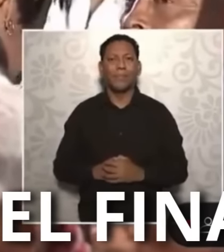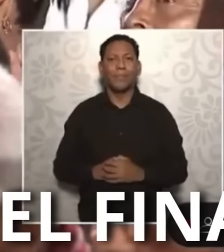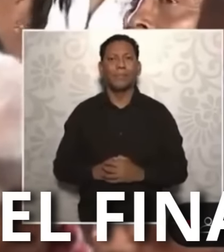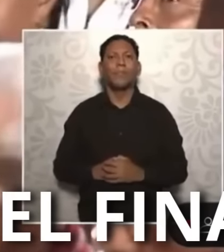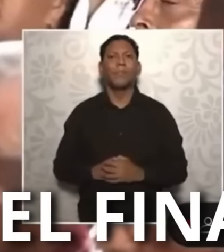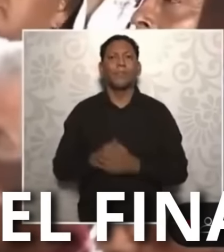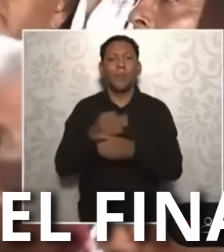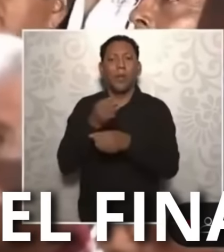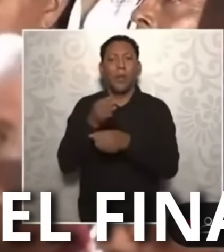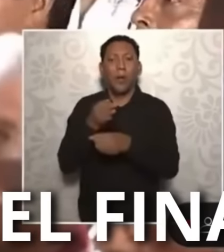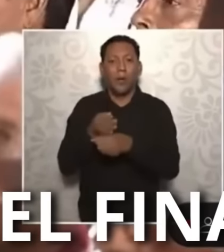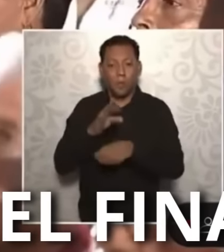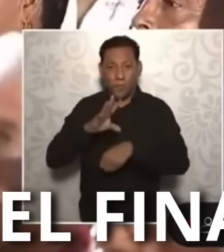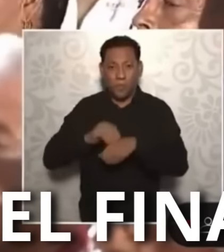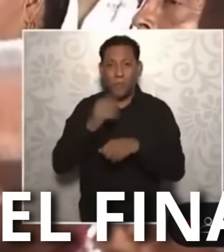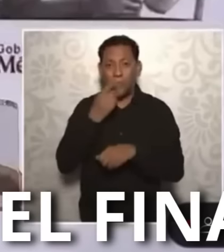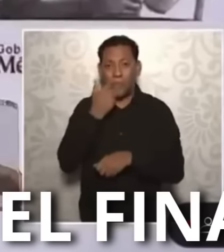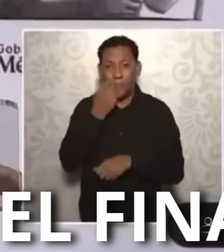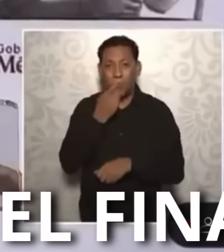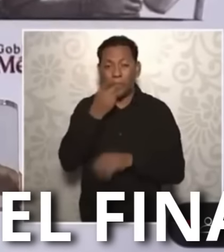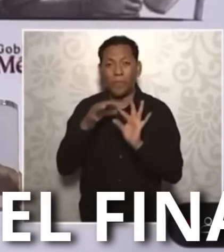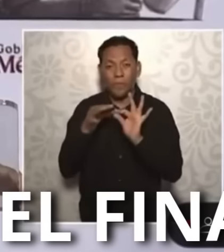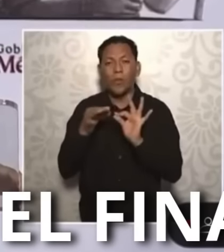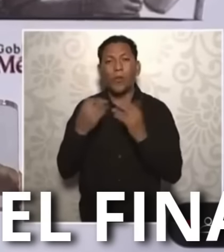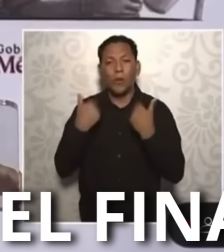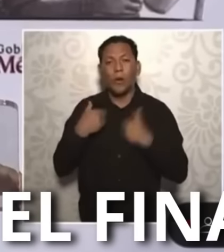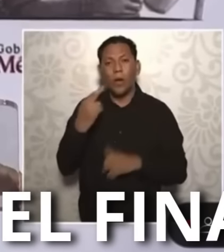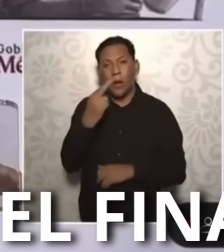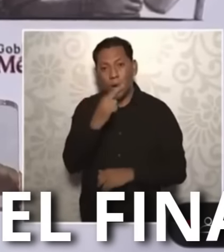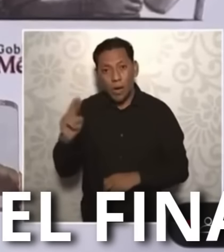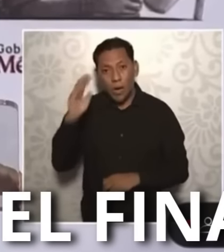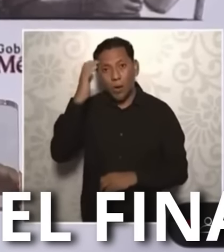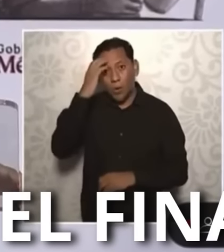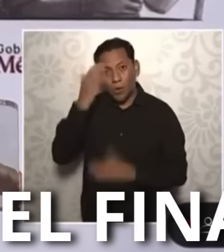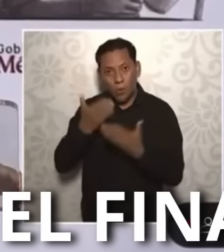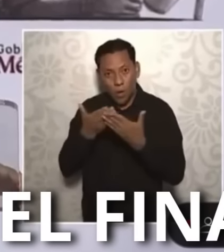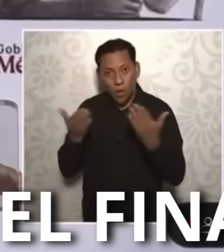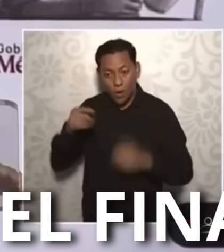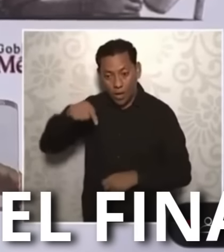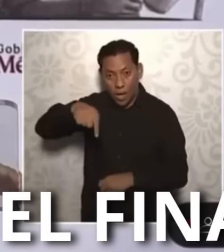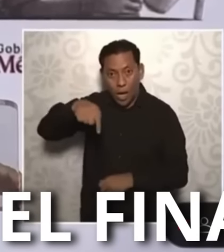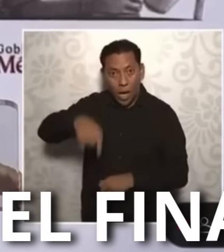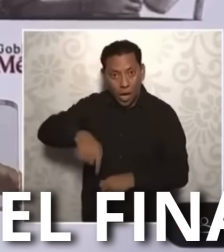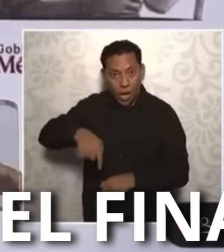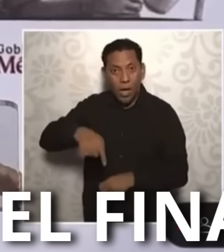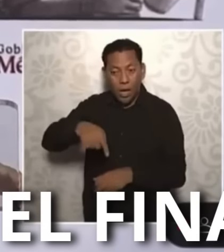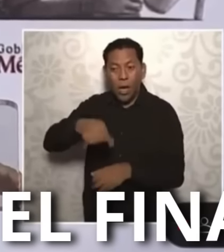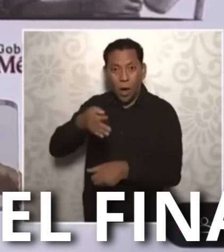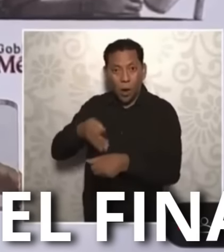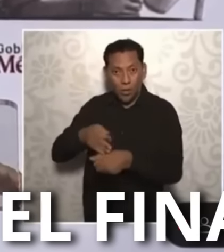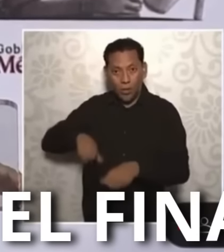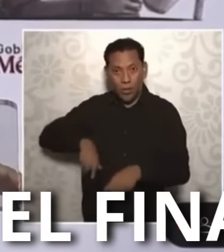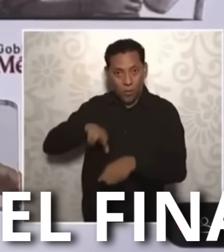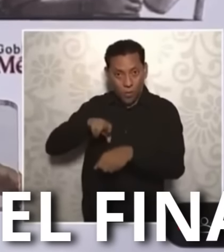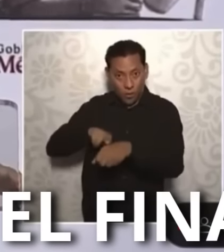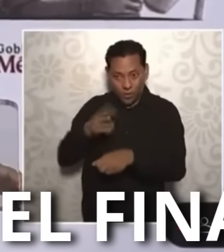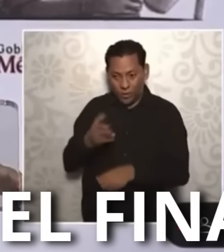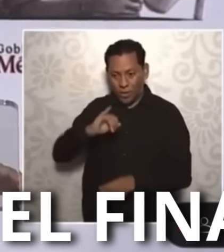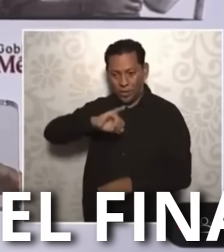este momento para reconocer lo que hoy aquí va a firmar el gobernador Javier